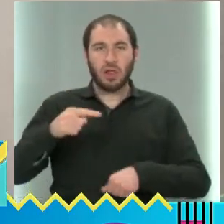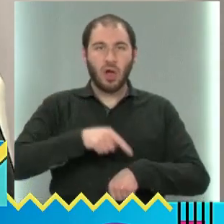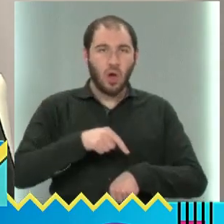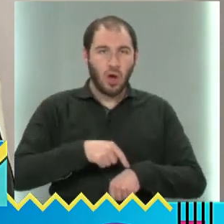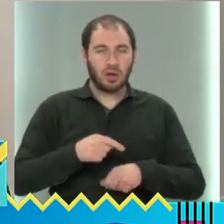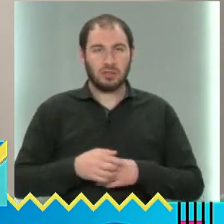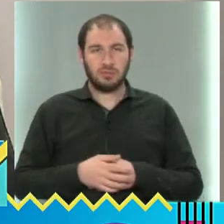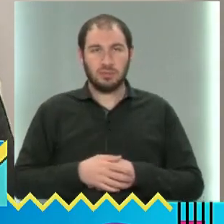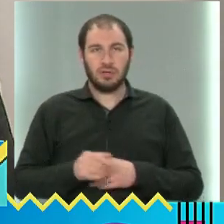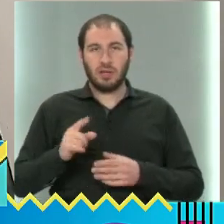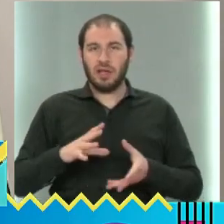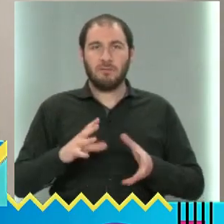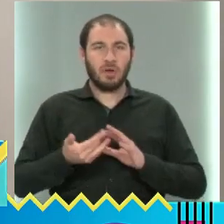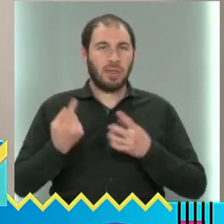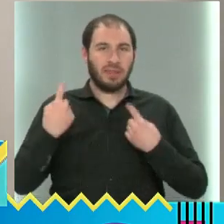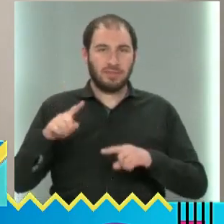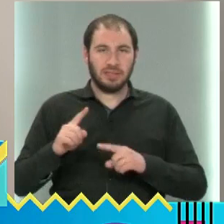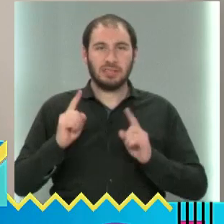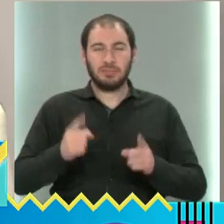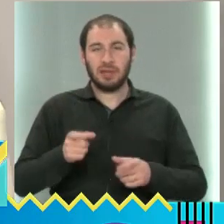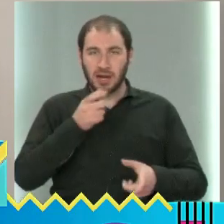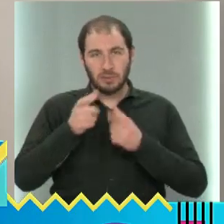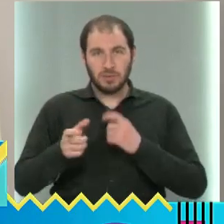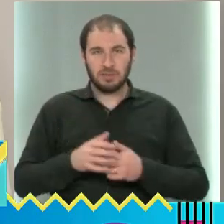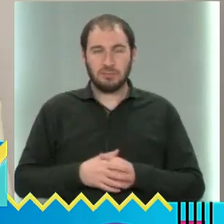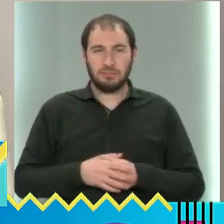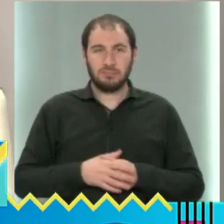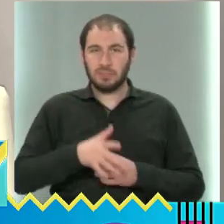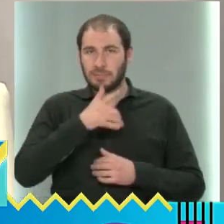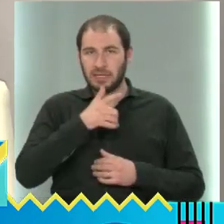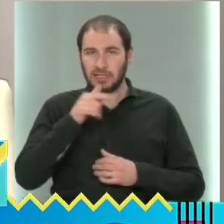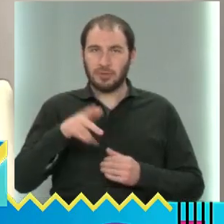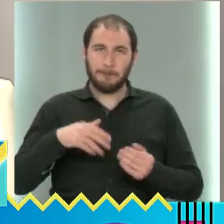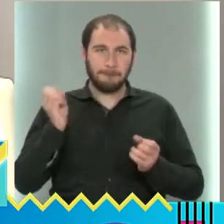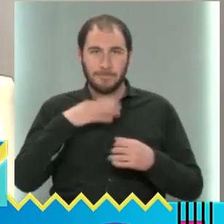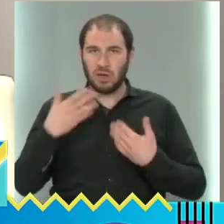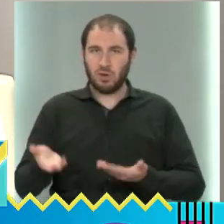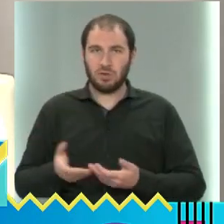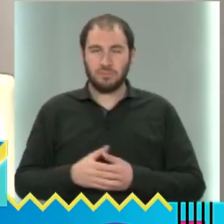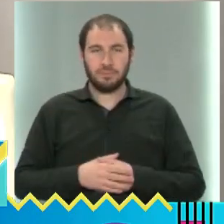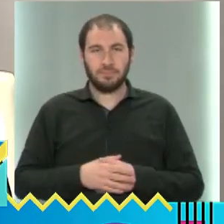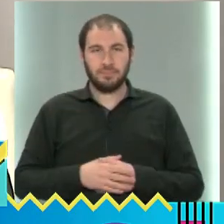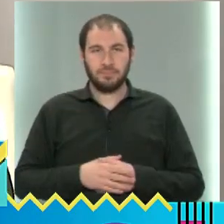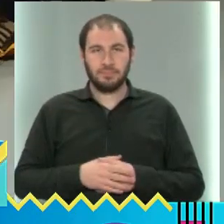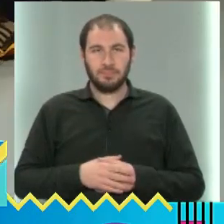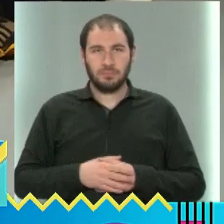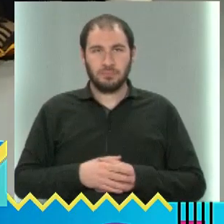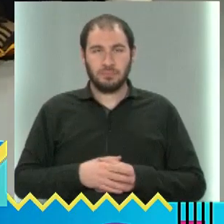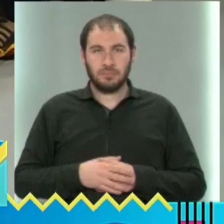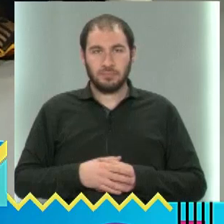horarios. Tenemos otra realidad y tenemos que responder a esa realidad. Me parece que es lo más conveniente.